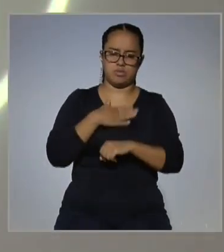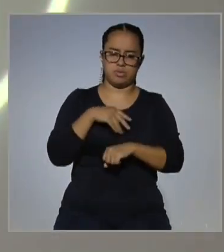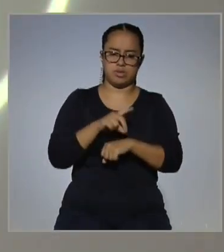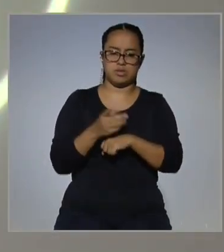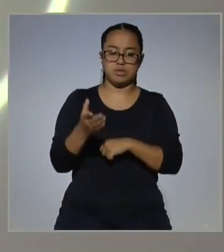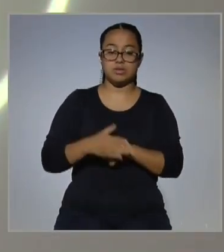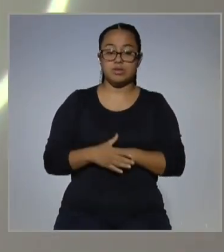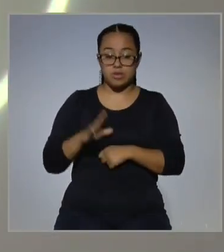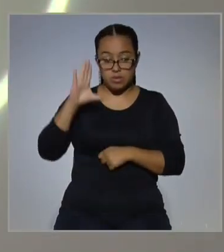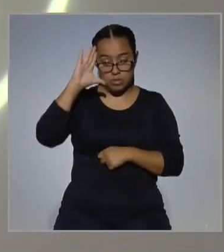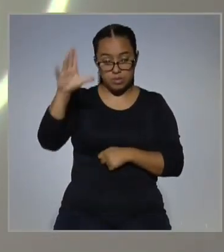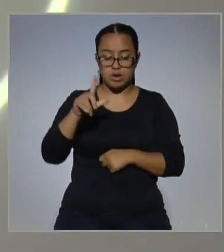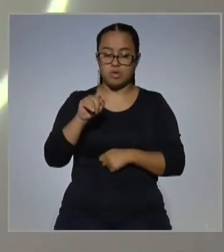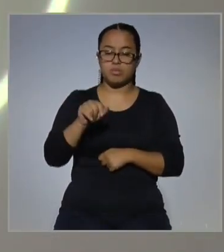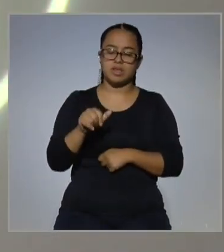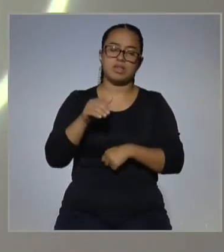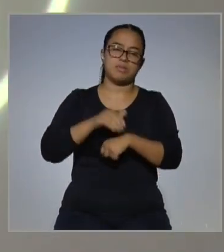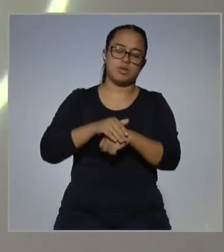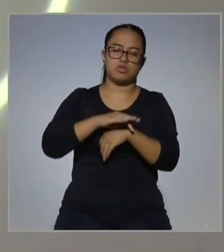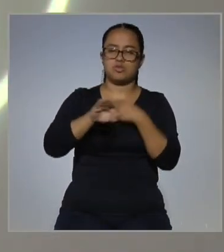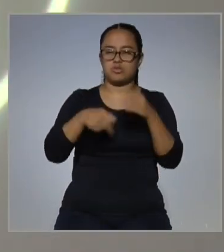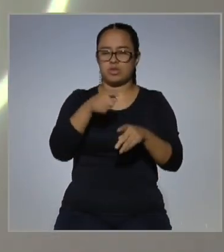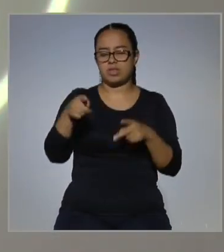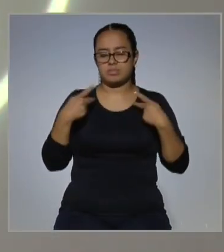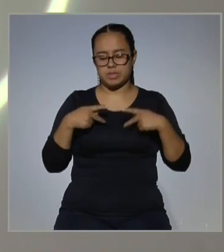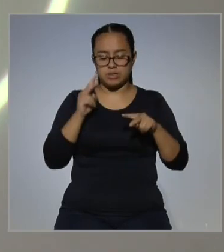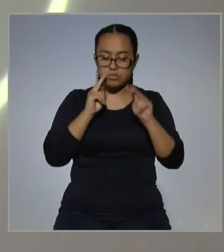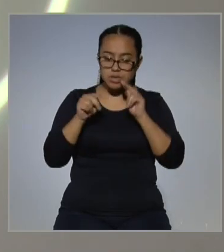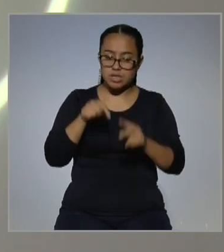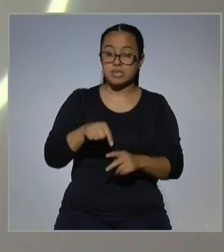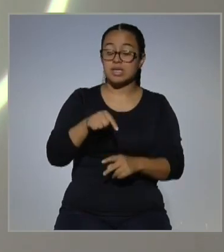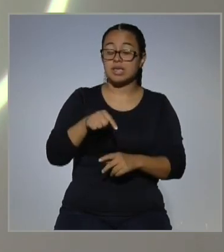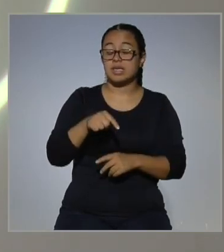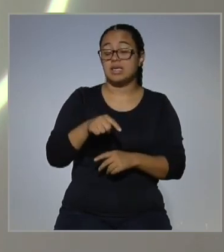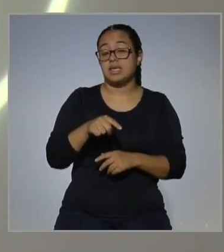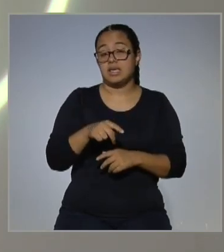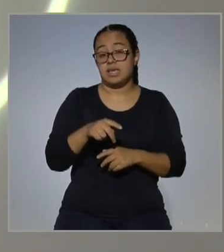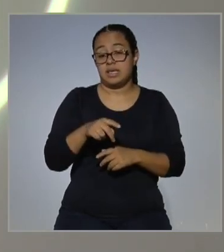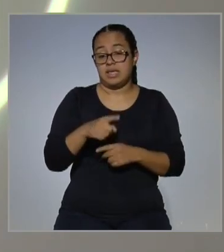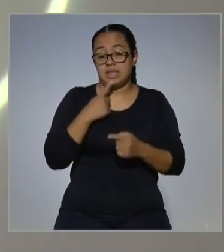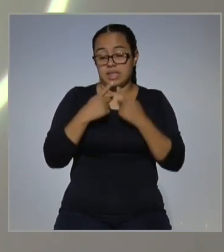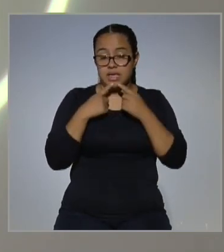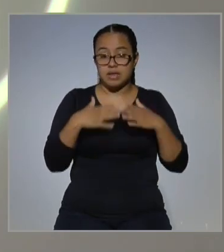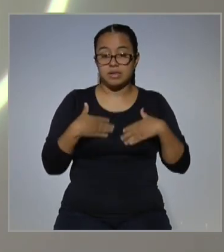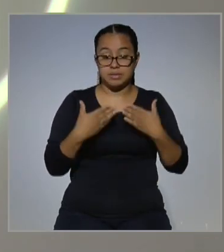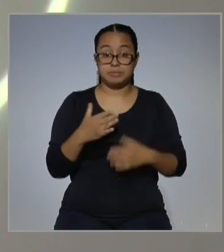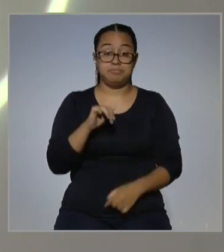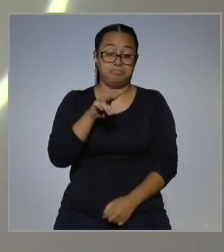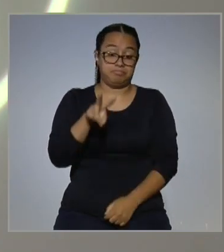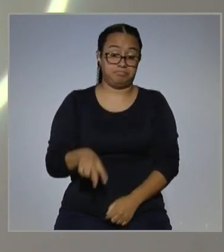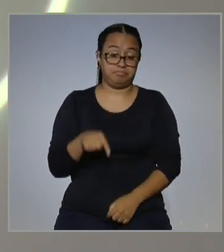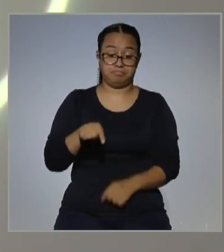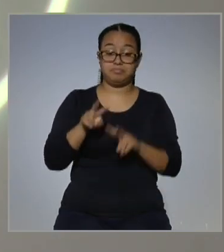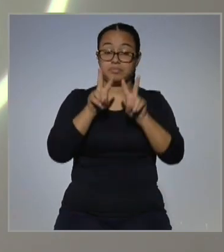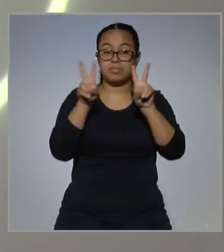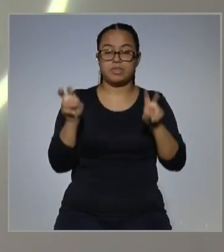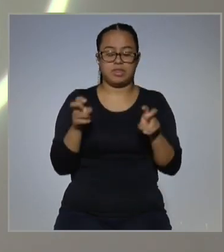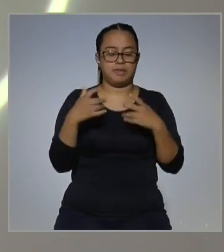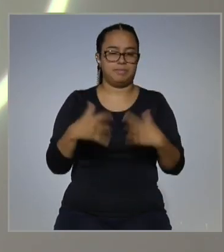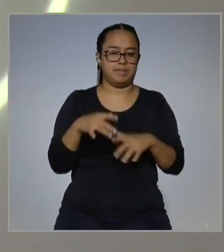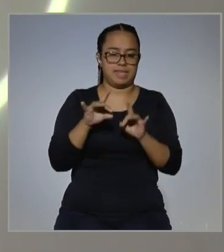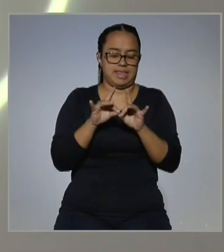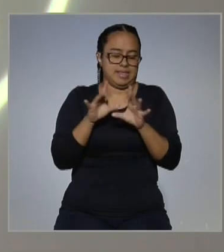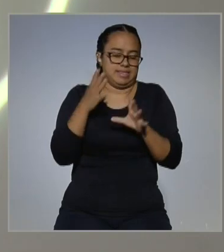Hola, ¿qué tal? Lupita, Diana Laura, amigos y amigas que nos siguen aquí en Diálogos en Confianza. Pues sí, es un tema que está a flor de